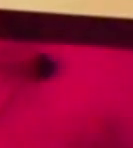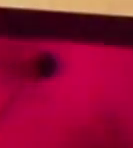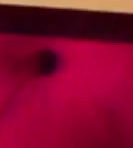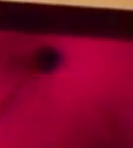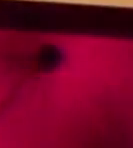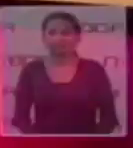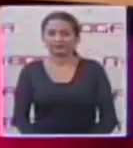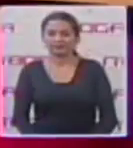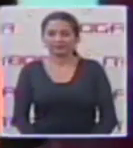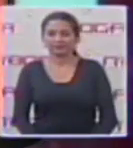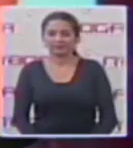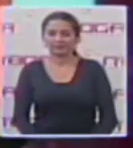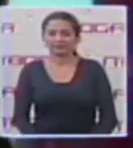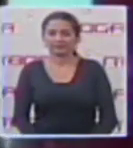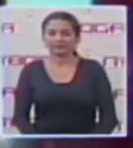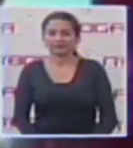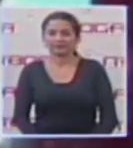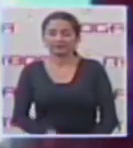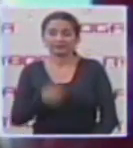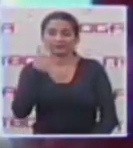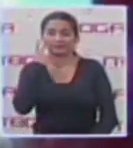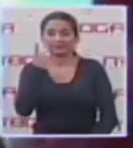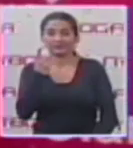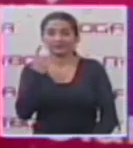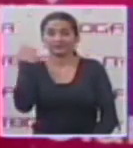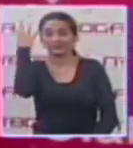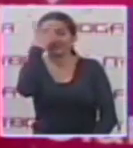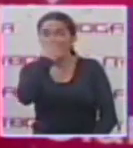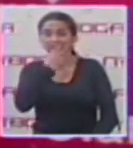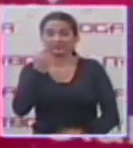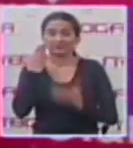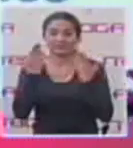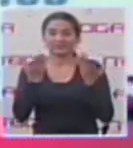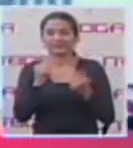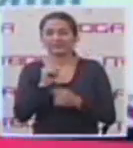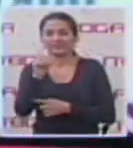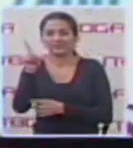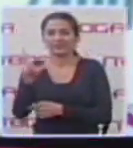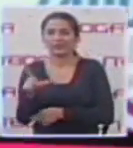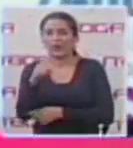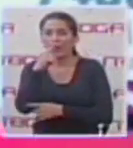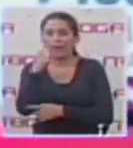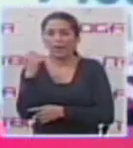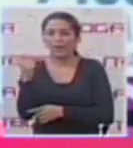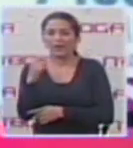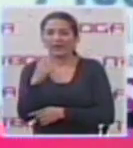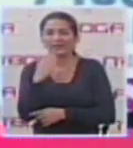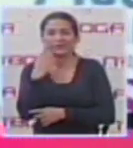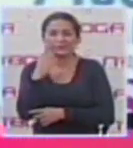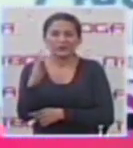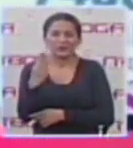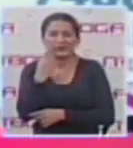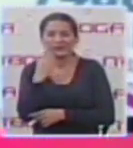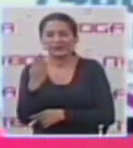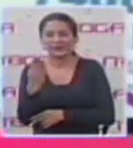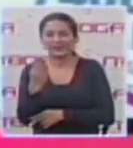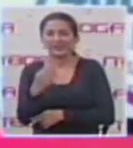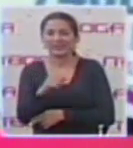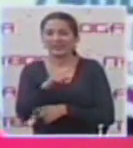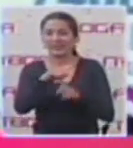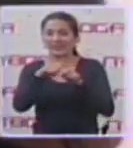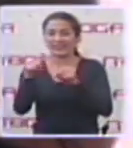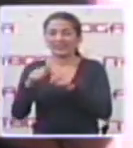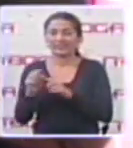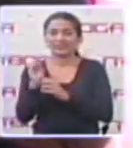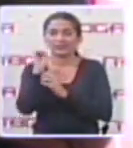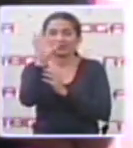Los trucos de belleza de la actriz y presentadora Erika Vélez, el humor de Francisco Pinargotti y el contenido digital de la revista Cosas